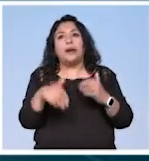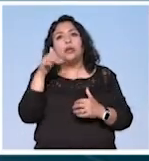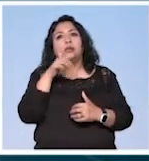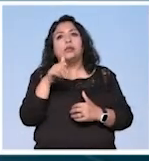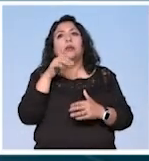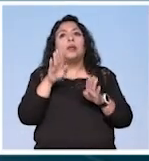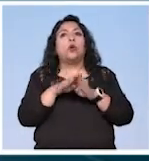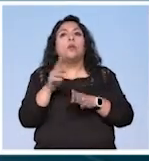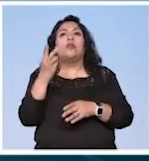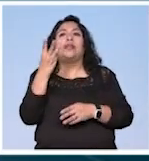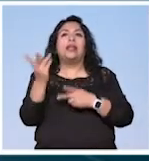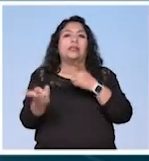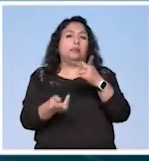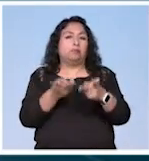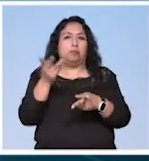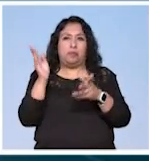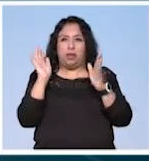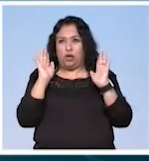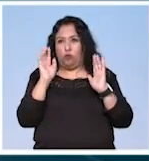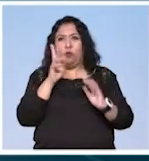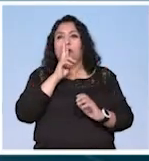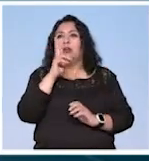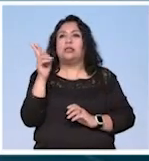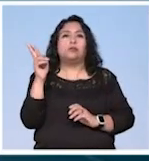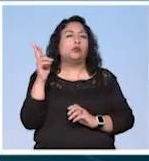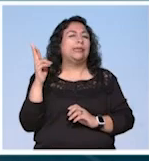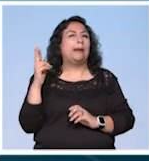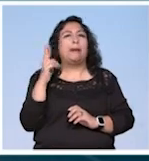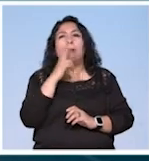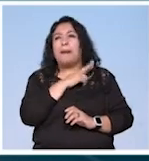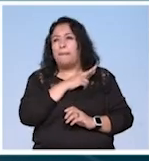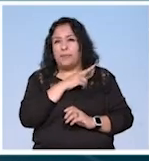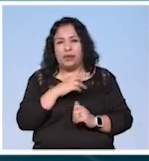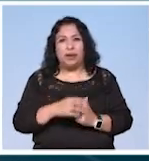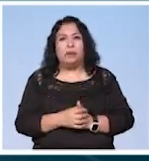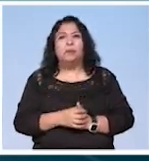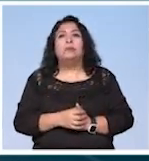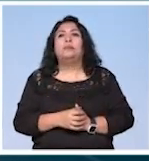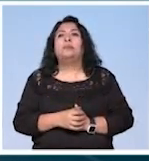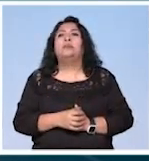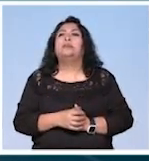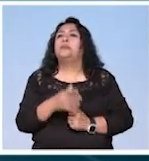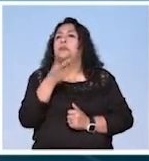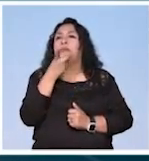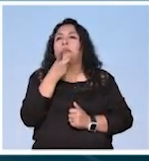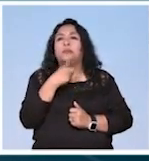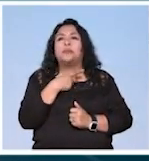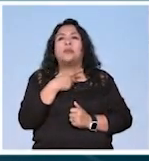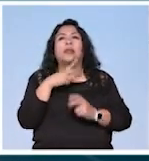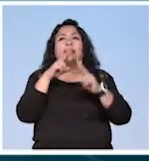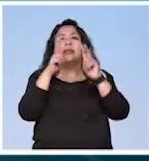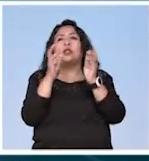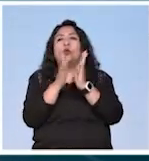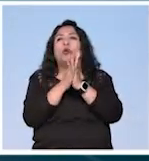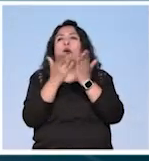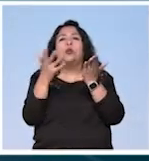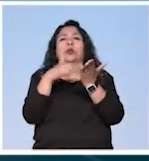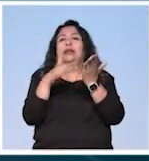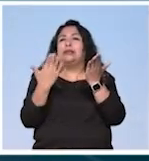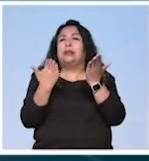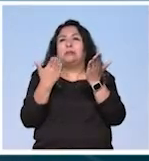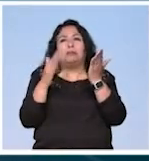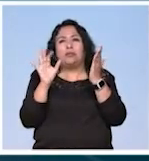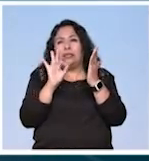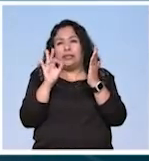siempre lo hago con tres preguntas que son de respuesta inmediata lo primero que te venga a la mente por favor mencióname el título de un libro que haya leído